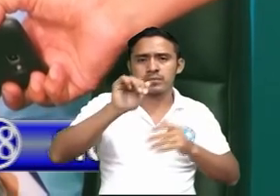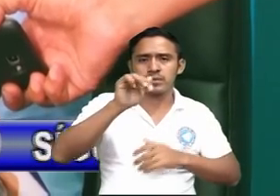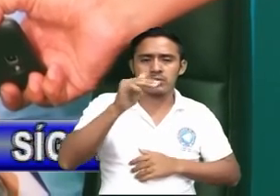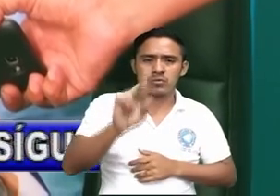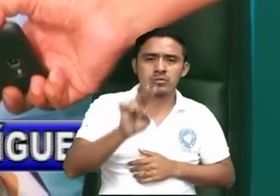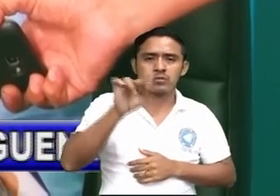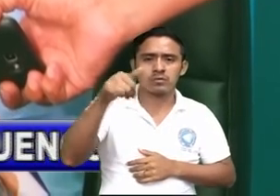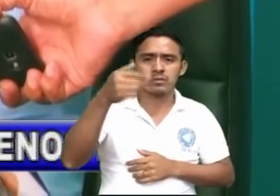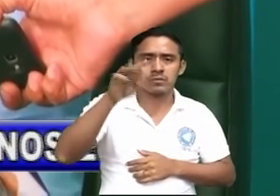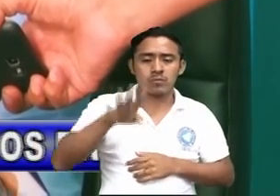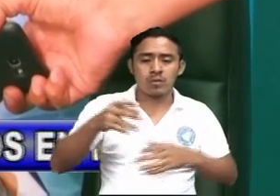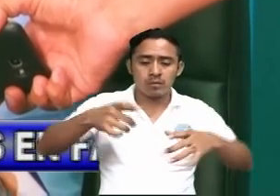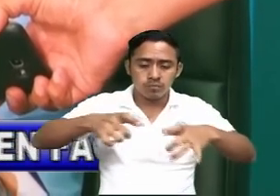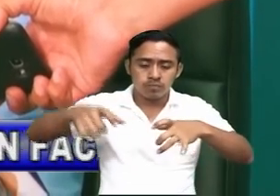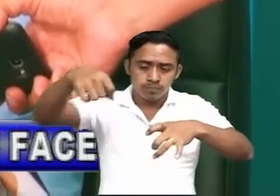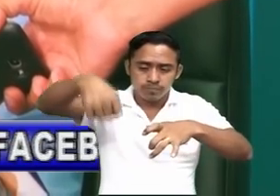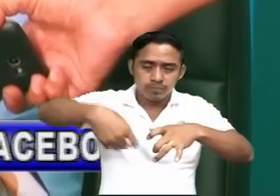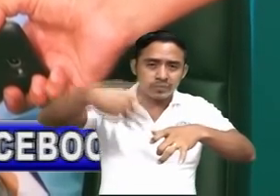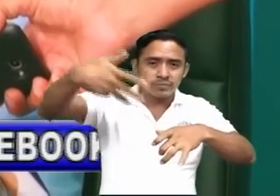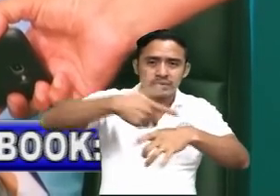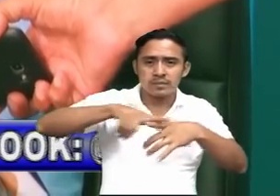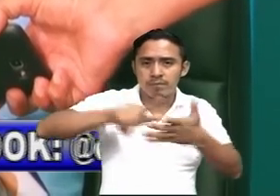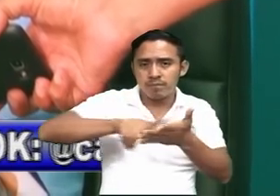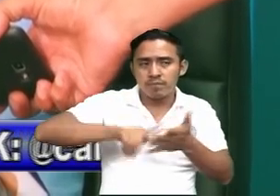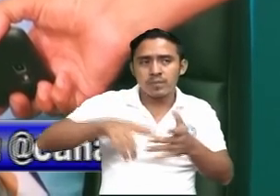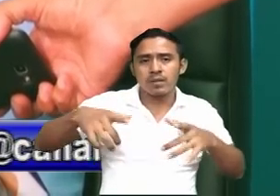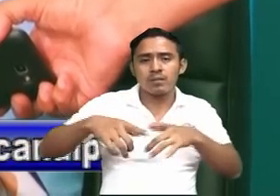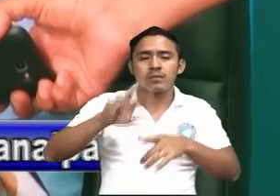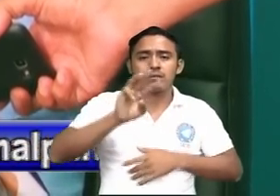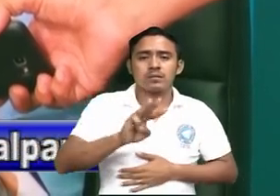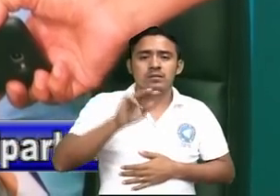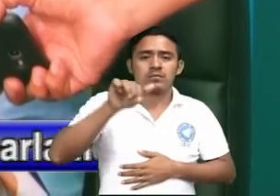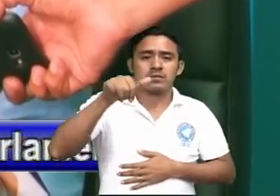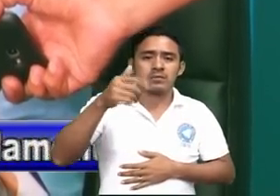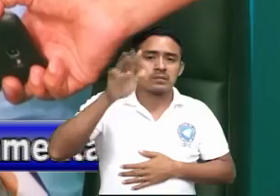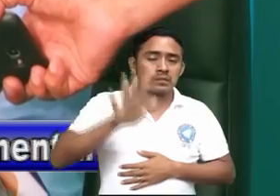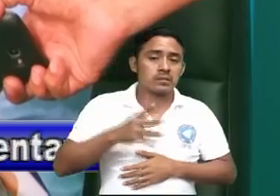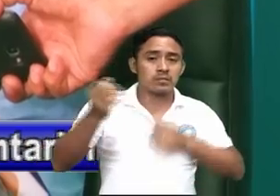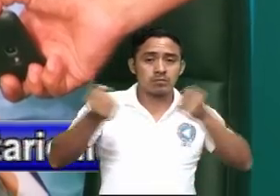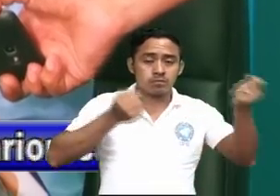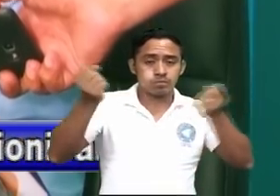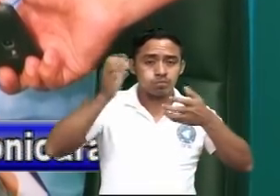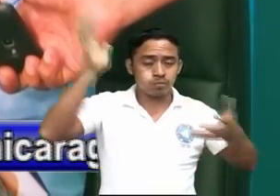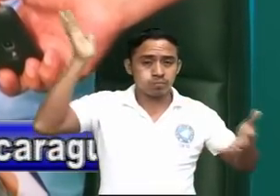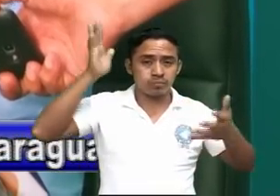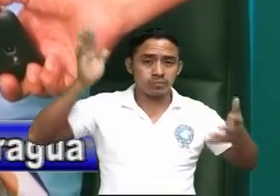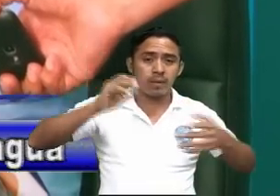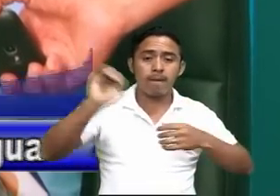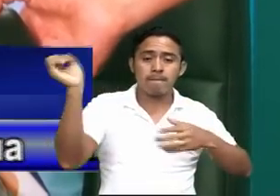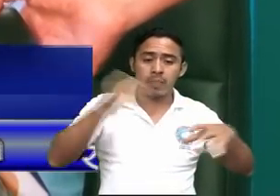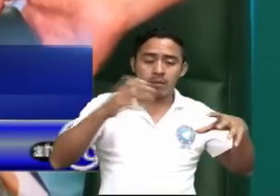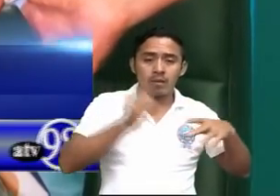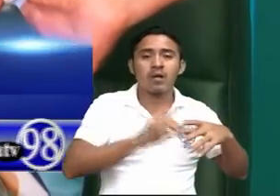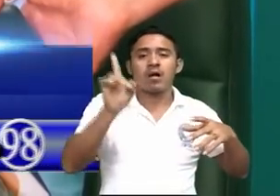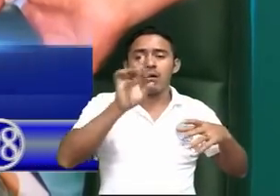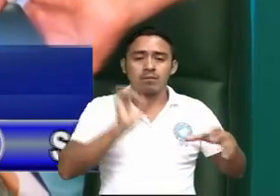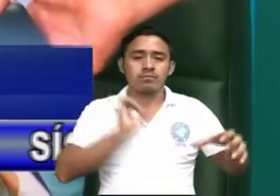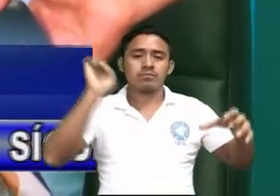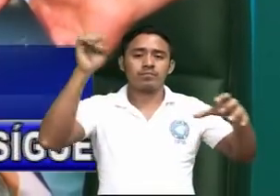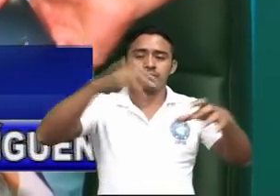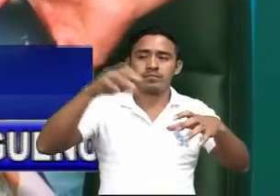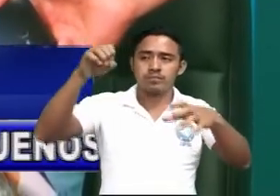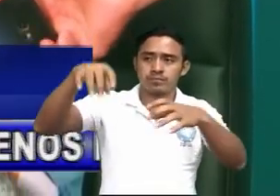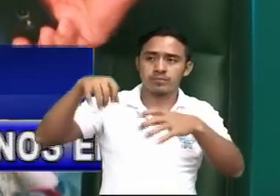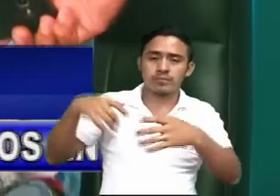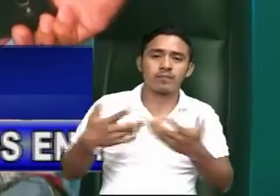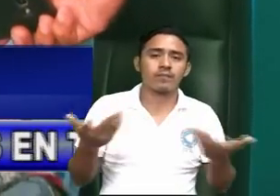8.264 alcantarillas fueron limpiadas, recolectando 385 camionadas de basura que ha sido depositada en estos